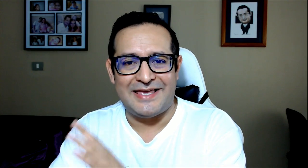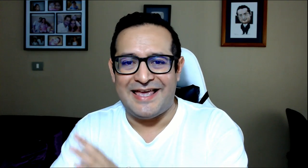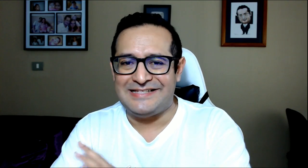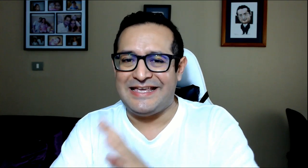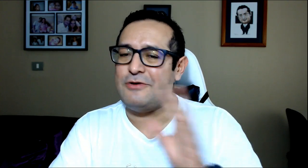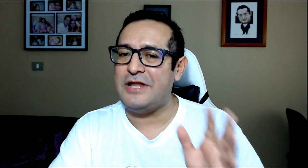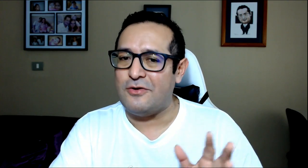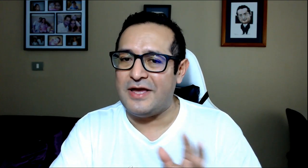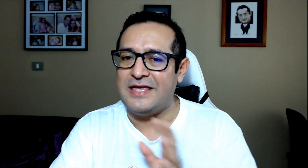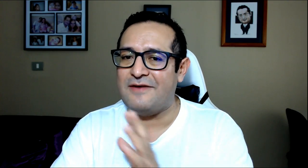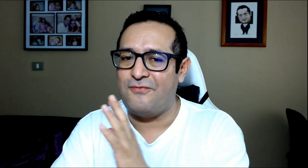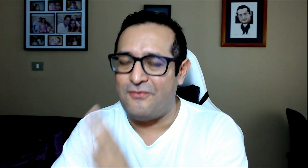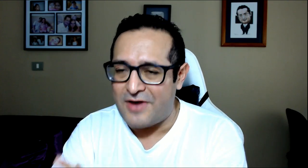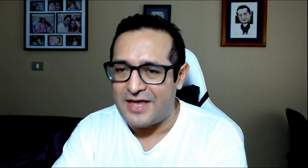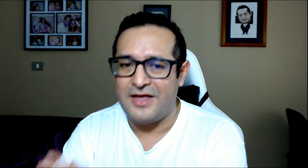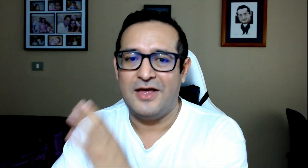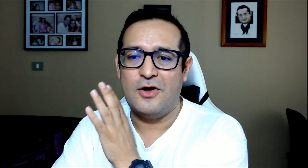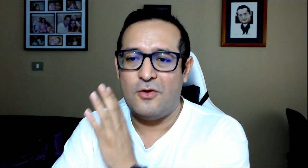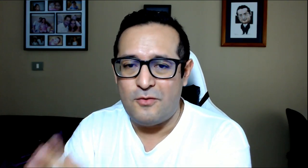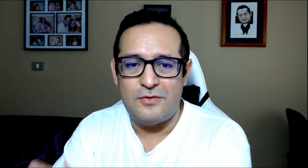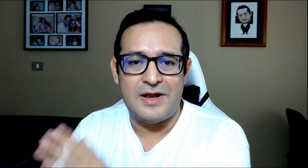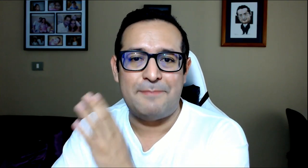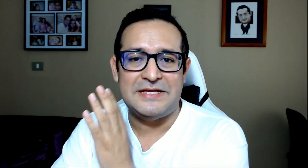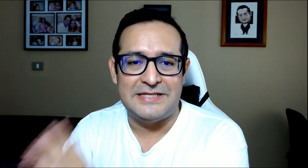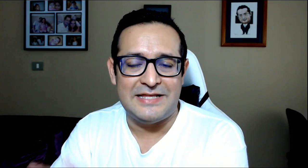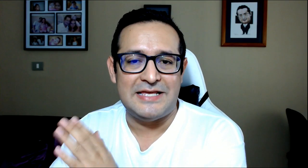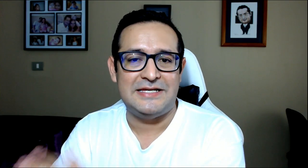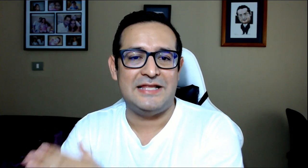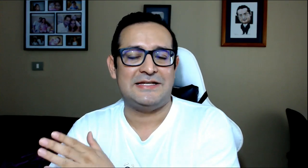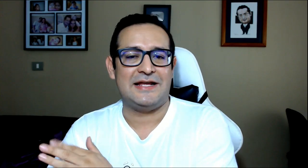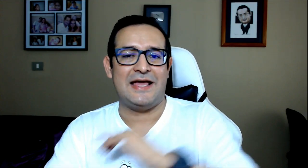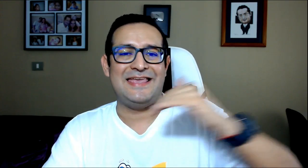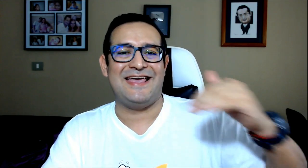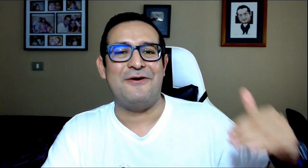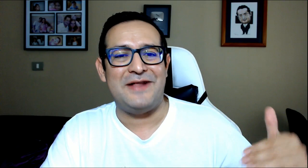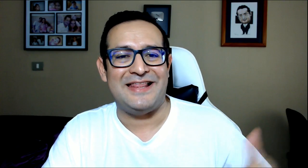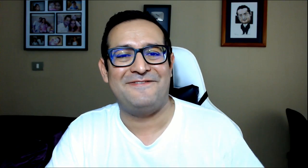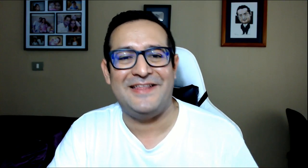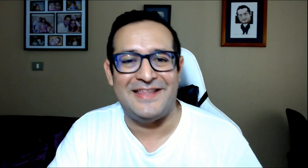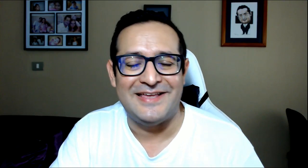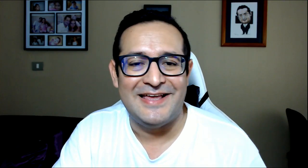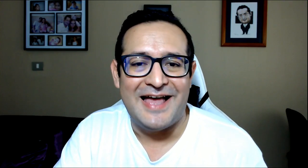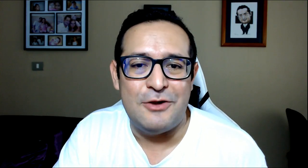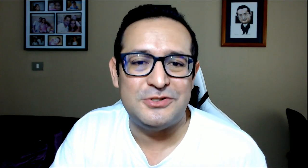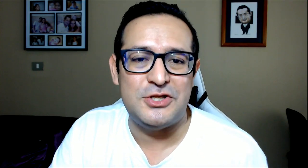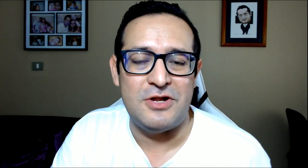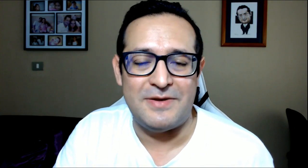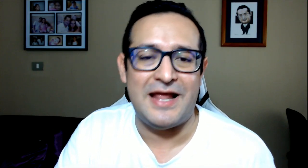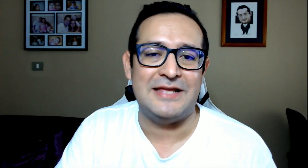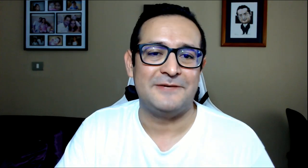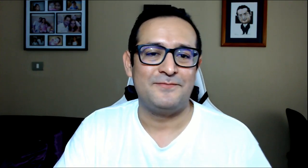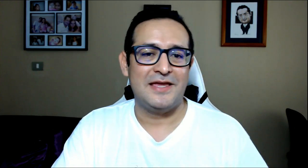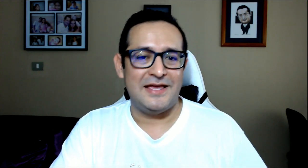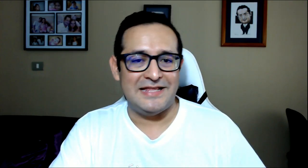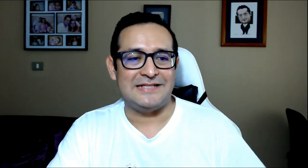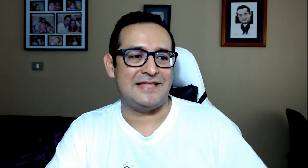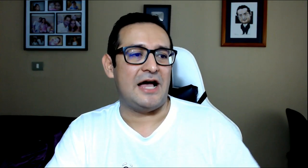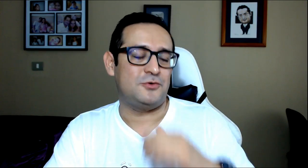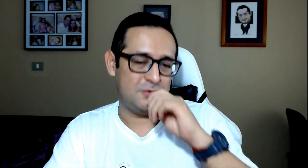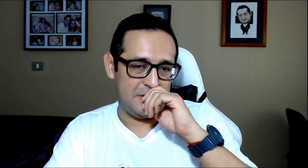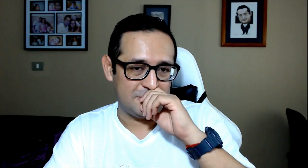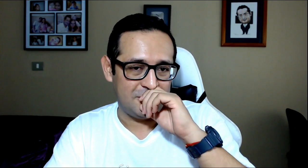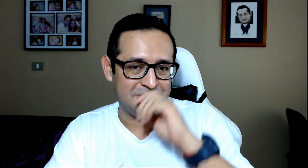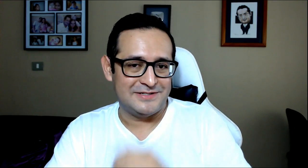bachelet que es irónico ella fue una presidente de chile de izquierda y ahora defiende a los neoliberales de